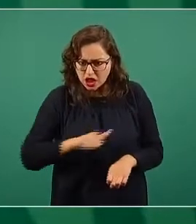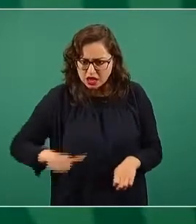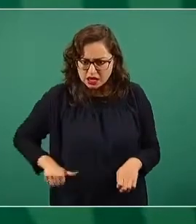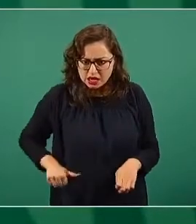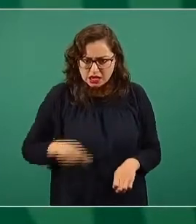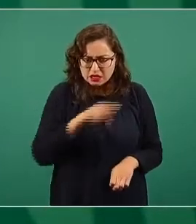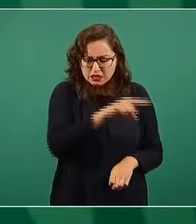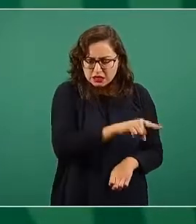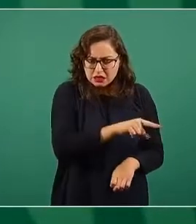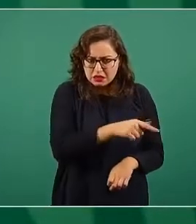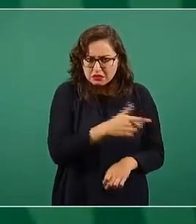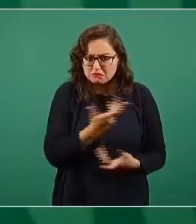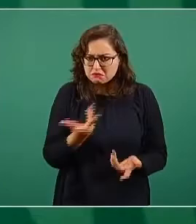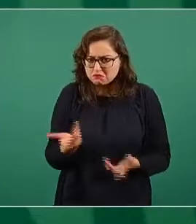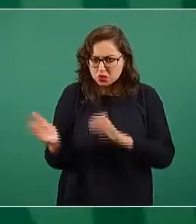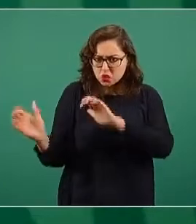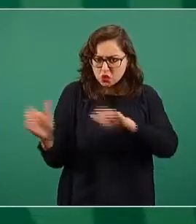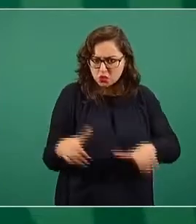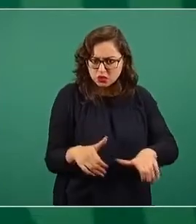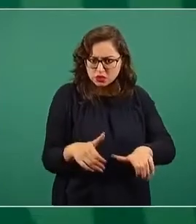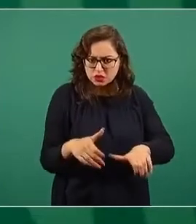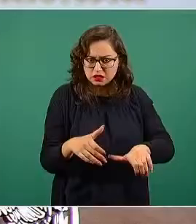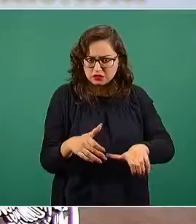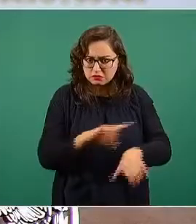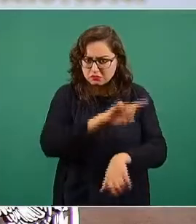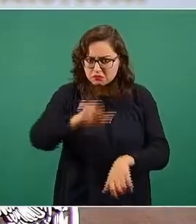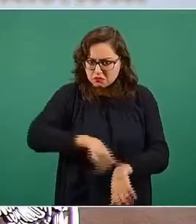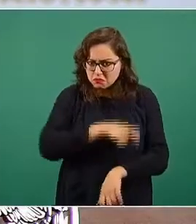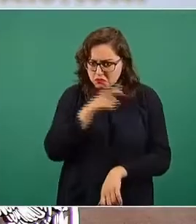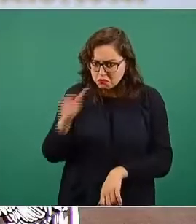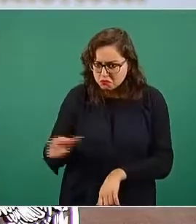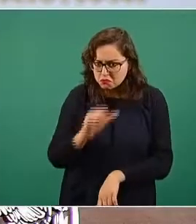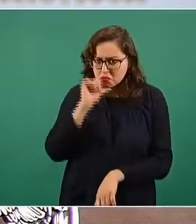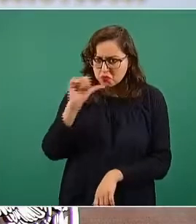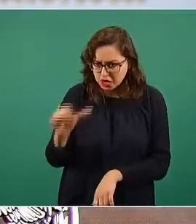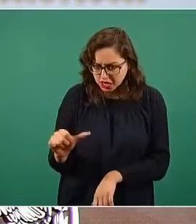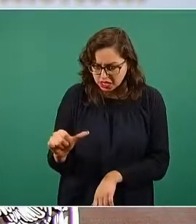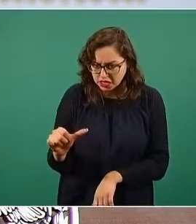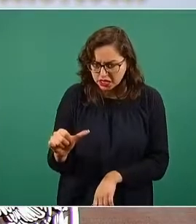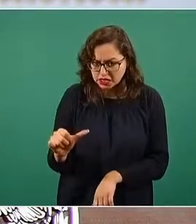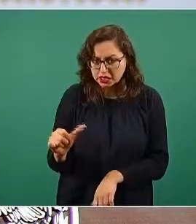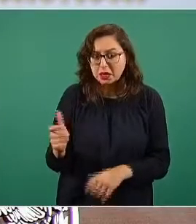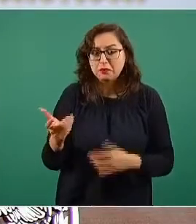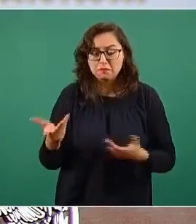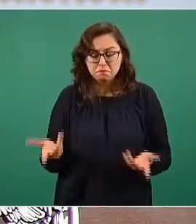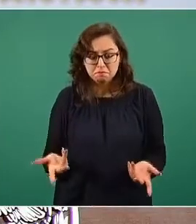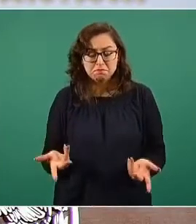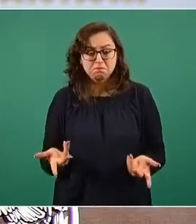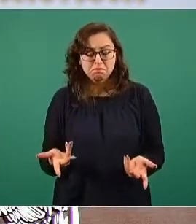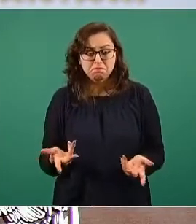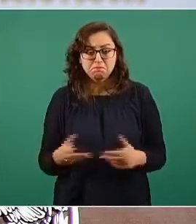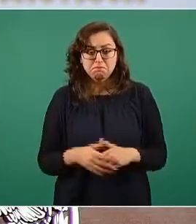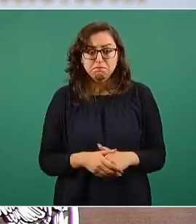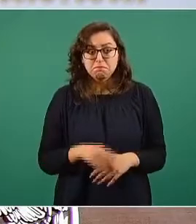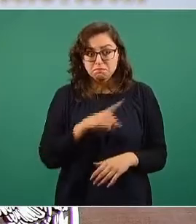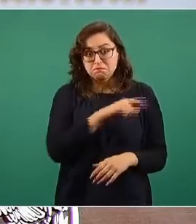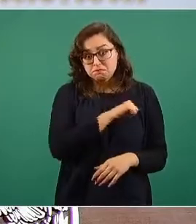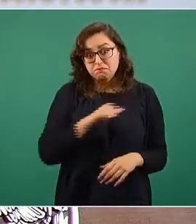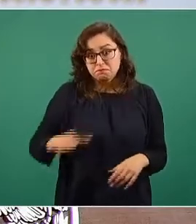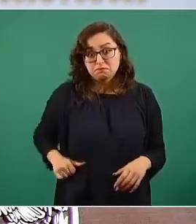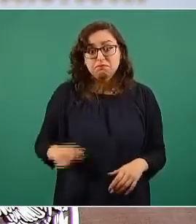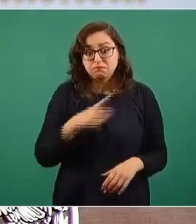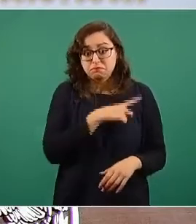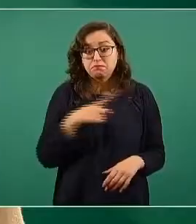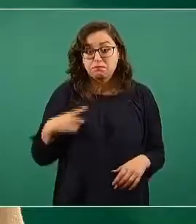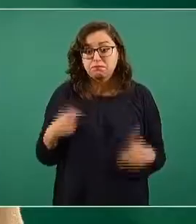empresa no ha sido debidamente resarcida en los recursos que el alcalde tenía que